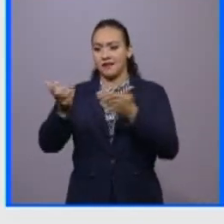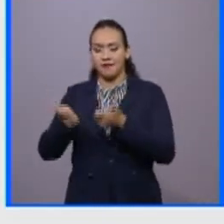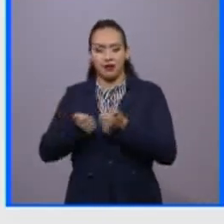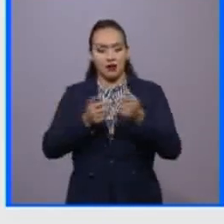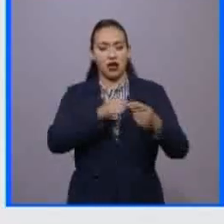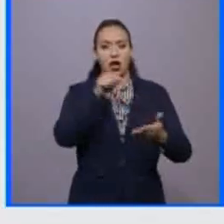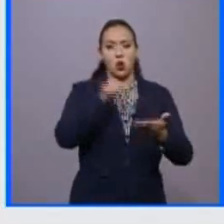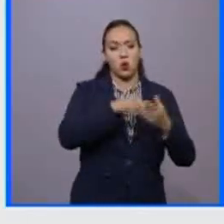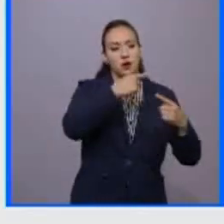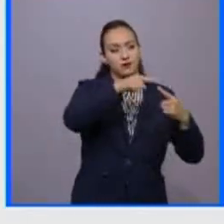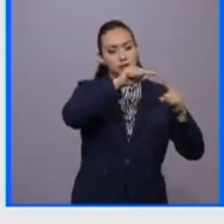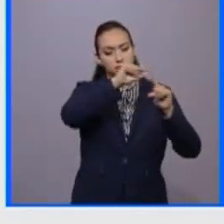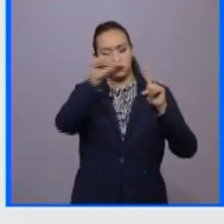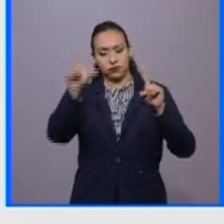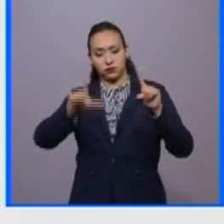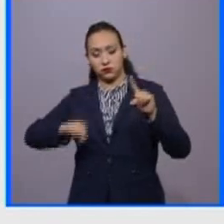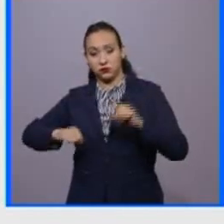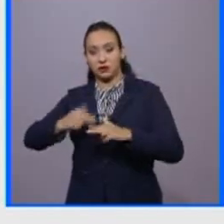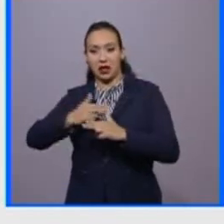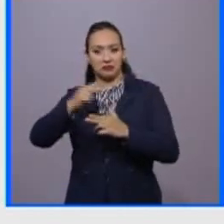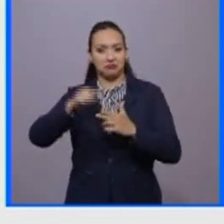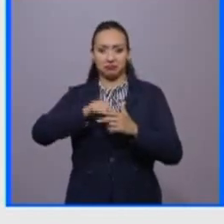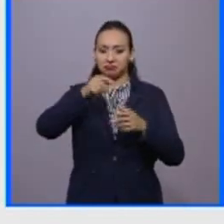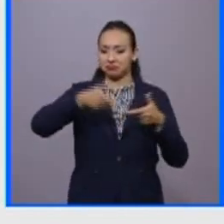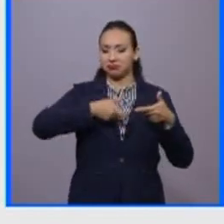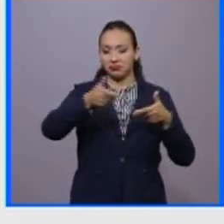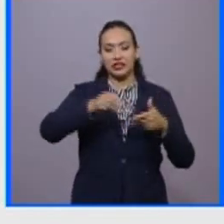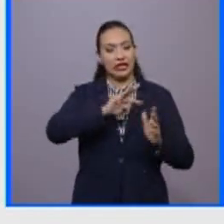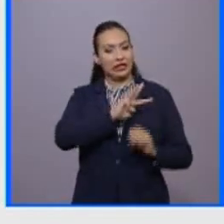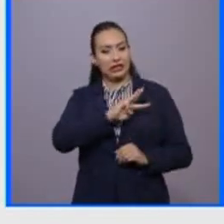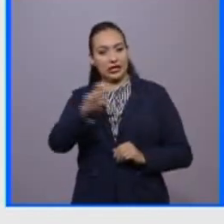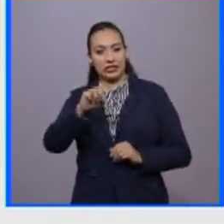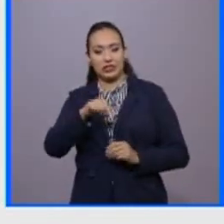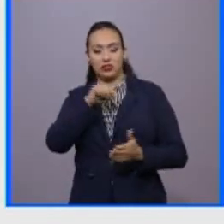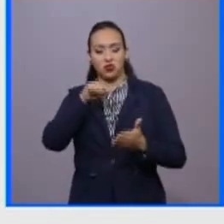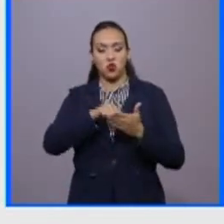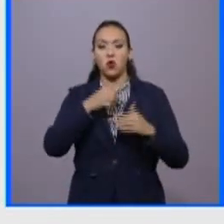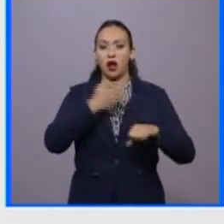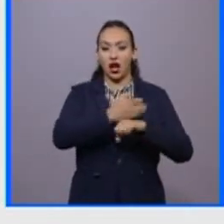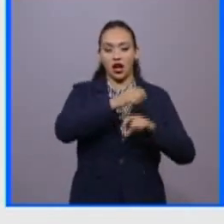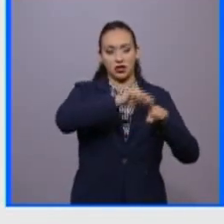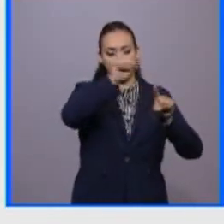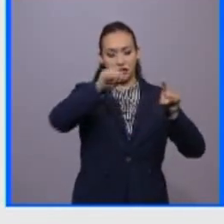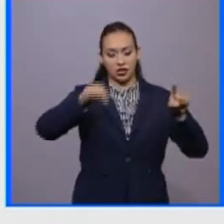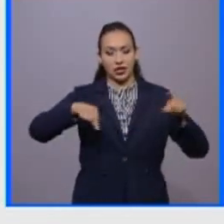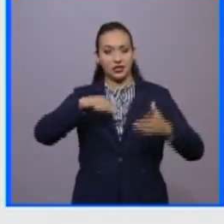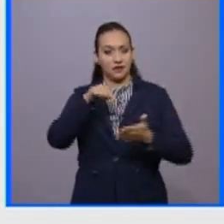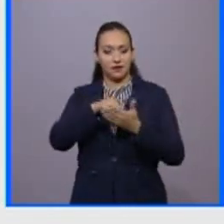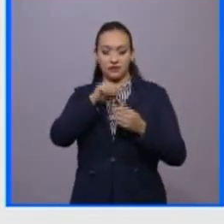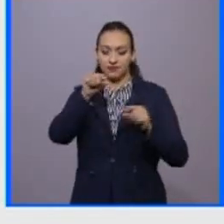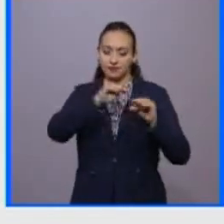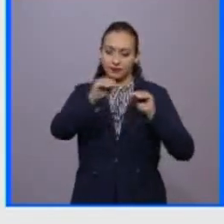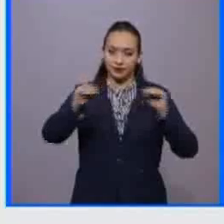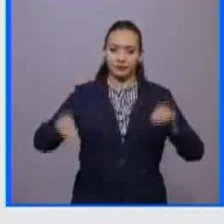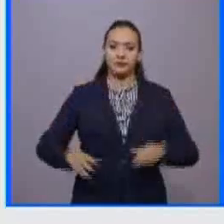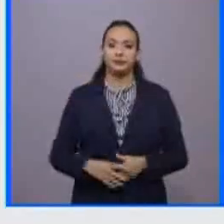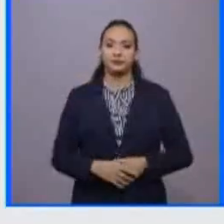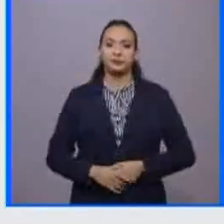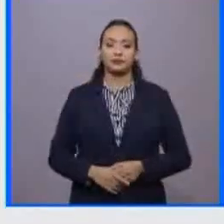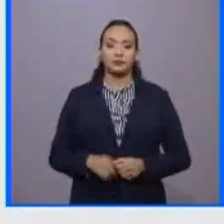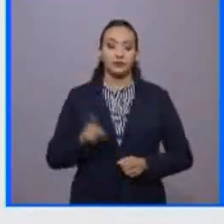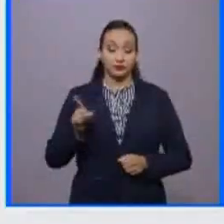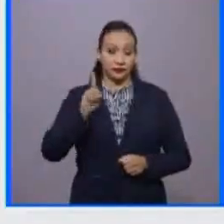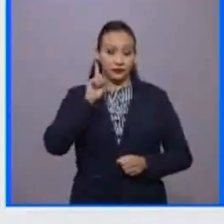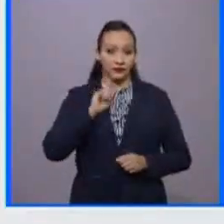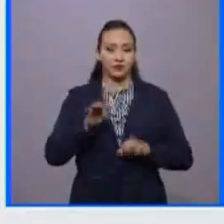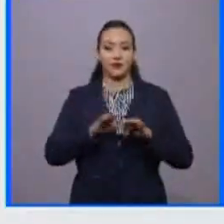de distribución hasta las bodegas de los 300 distritos electorales. La consejera